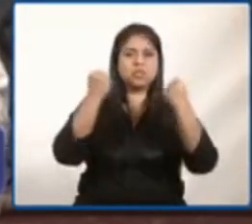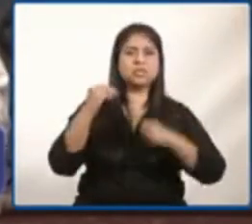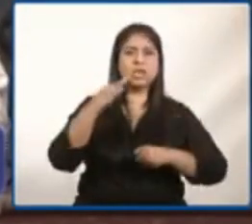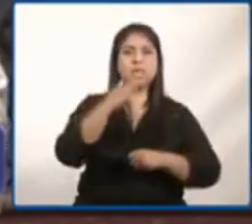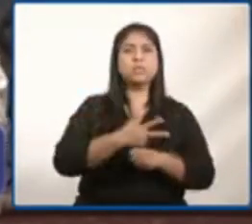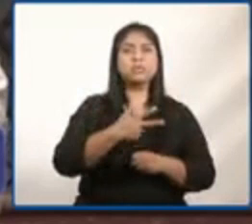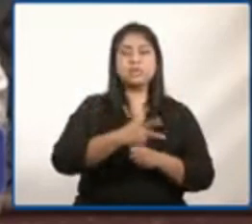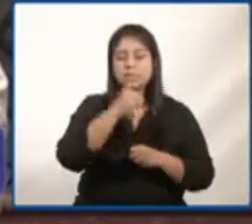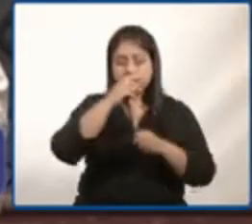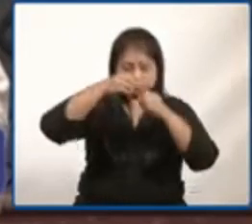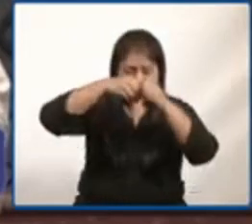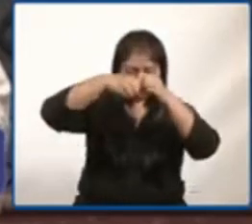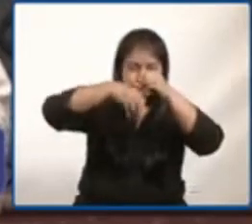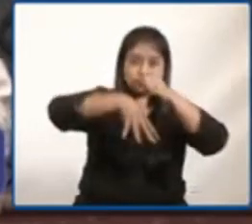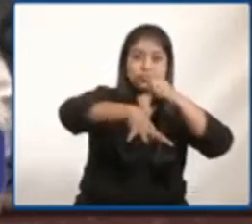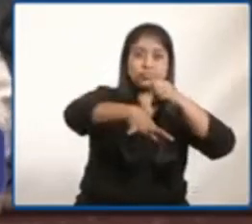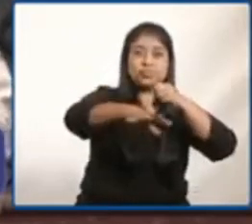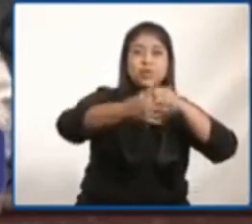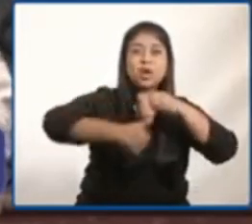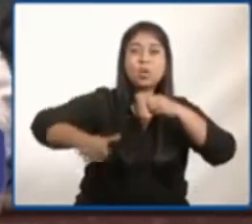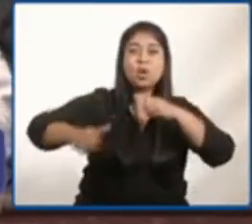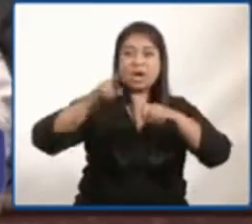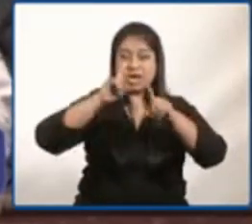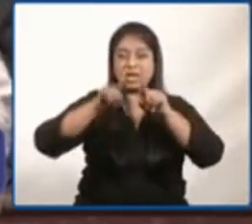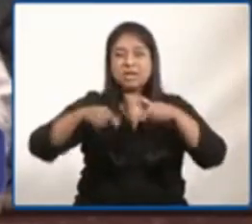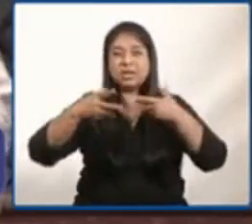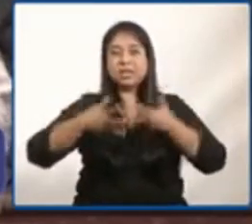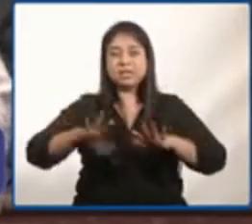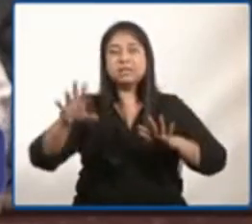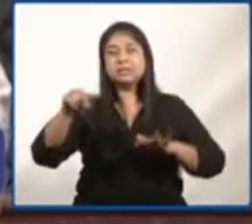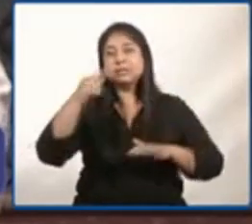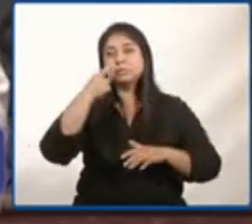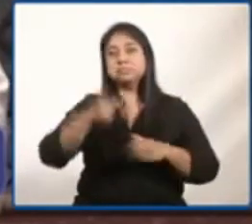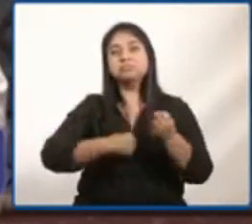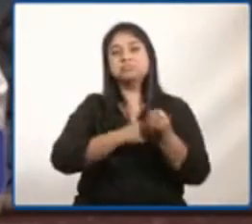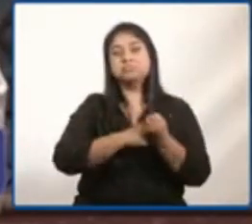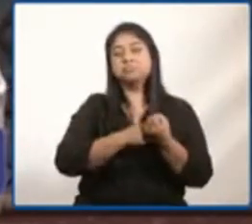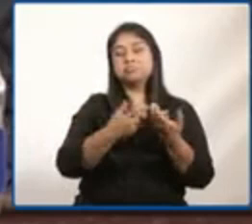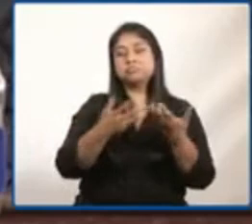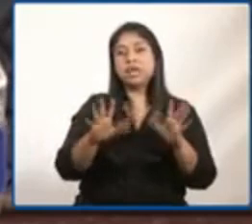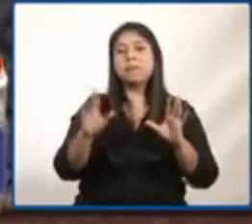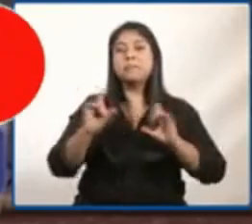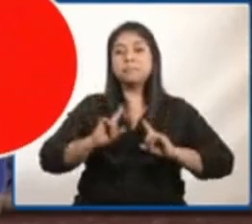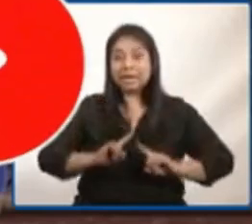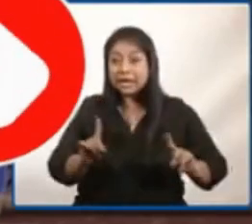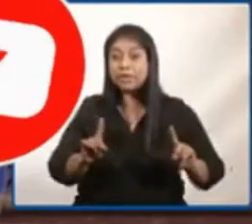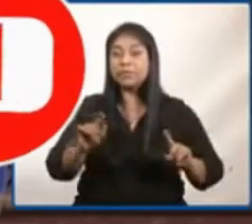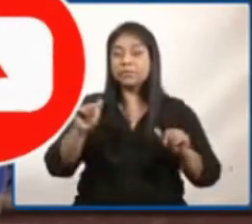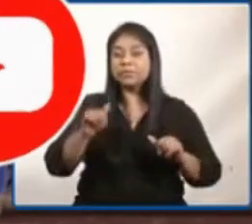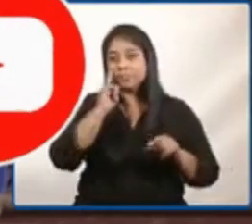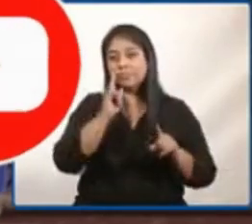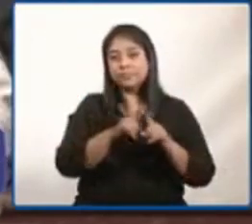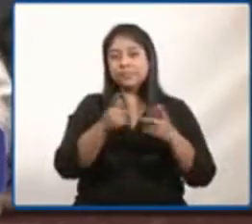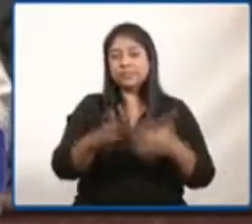también aeronaves privadas que están apoyando también esto. Pero lo importante acá es que las operaciones